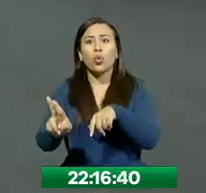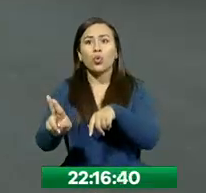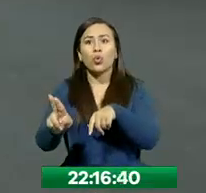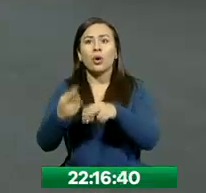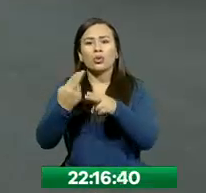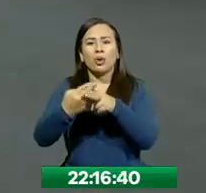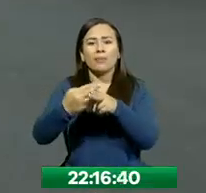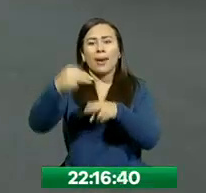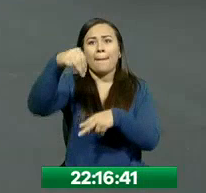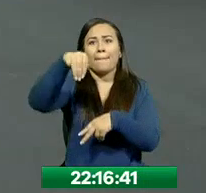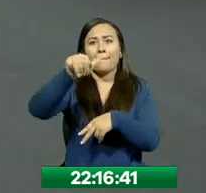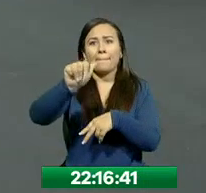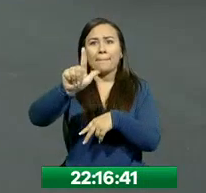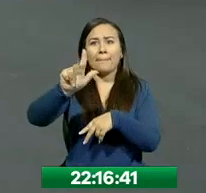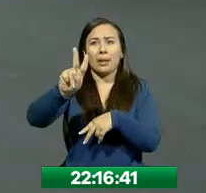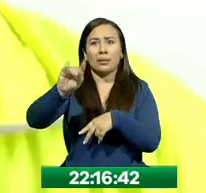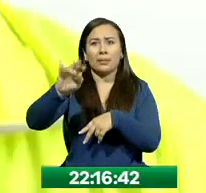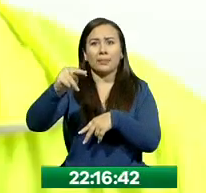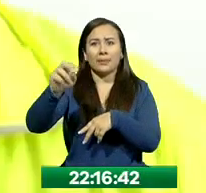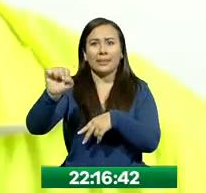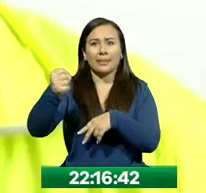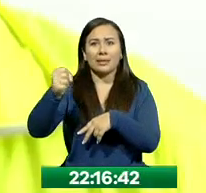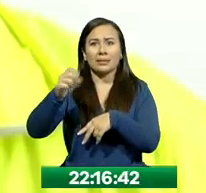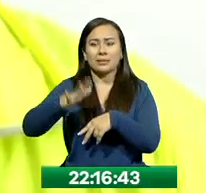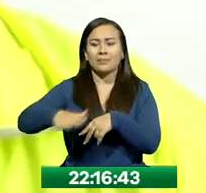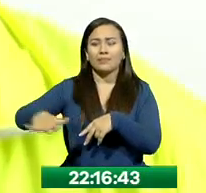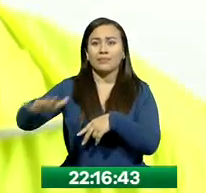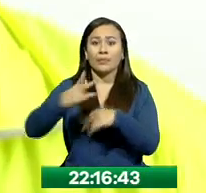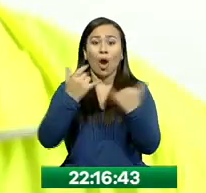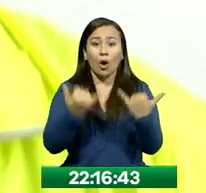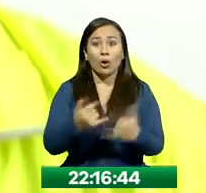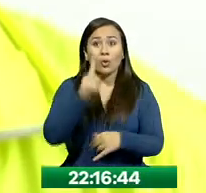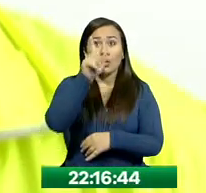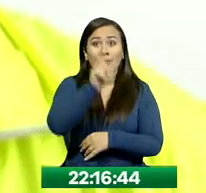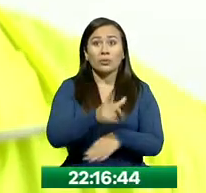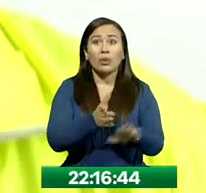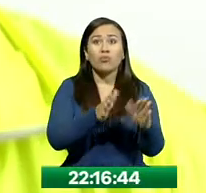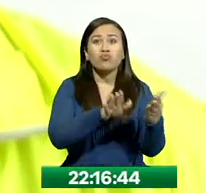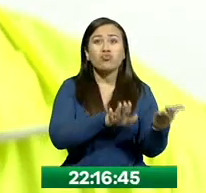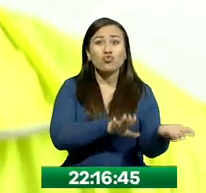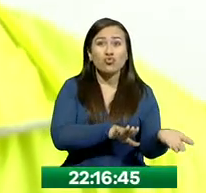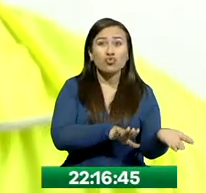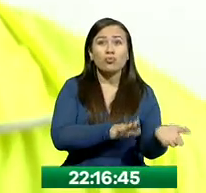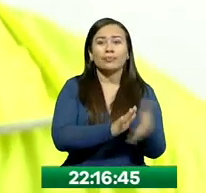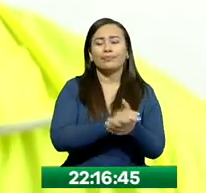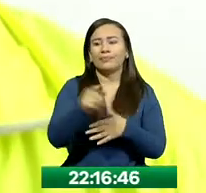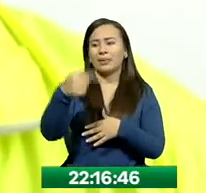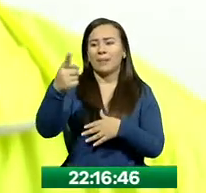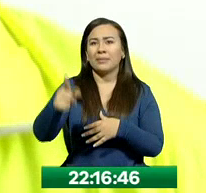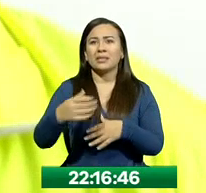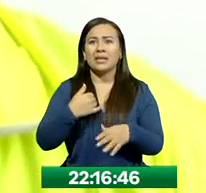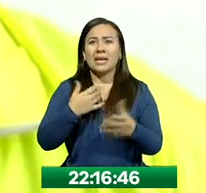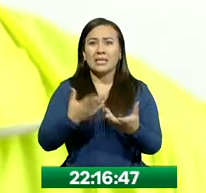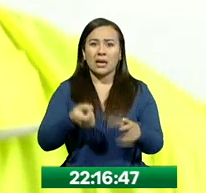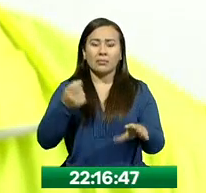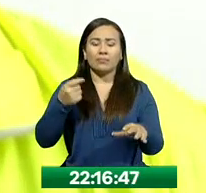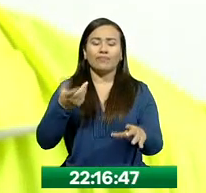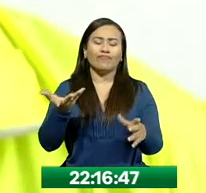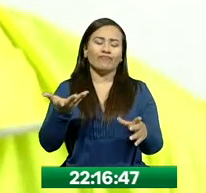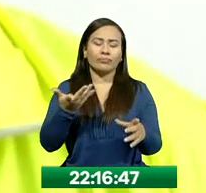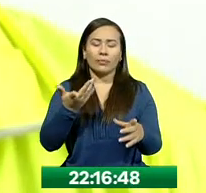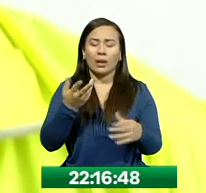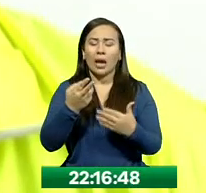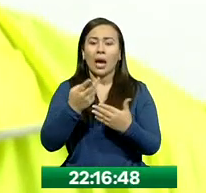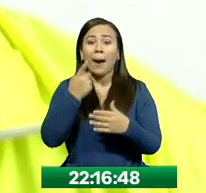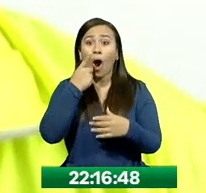discusión familiar originó el suceso. Eloy fallecido quiere agredir a su conviviente, instantes en los cuales los